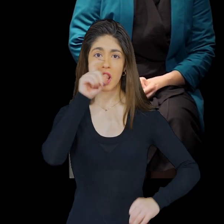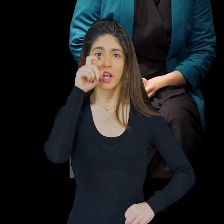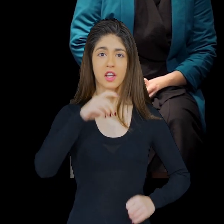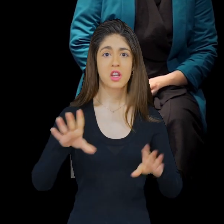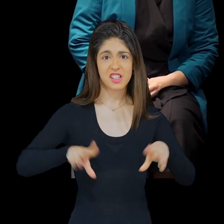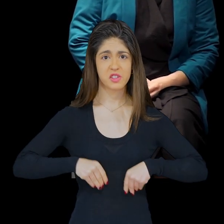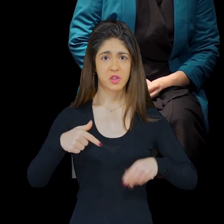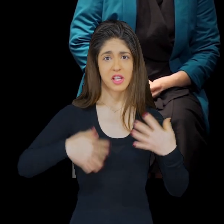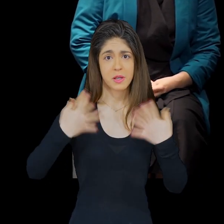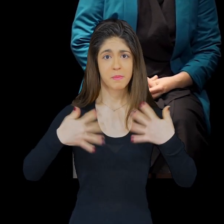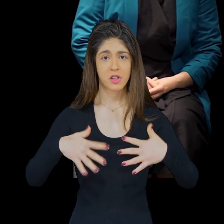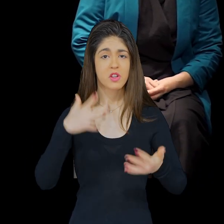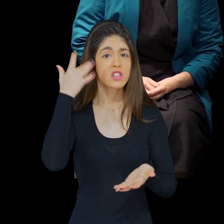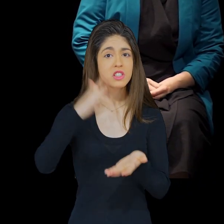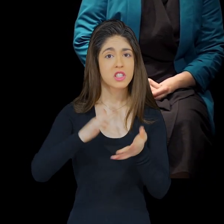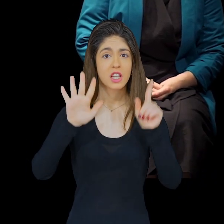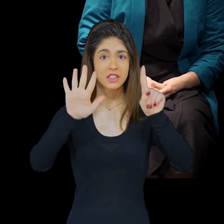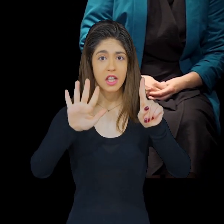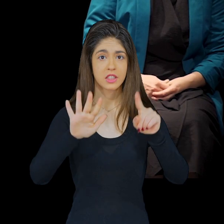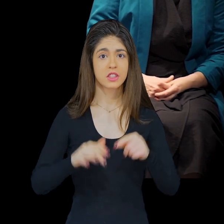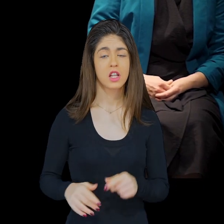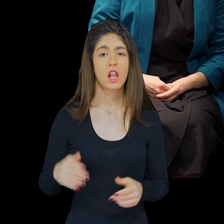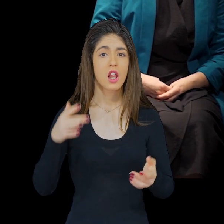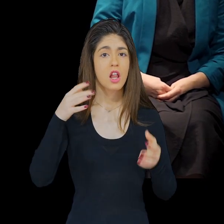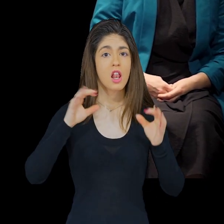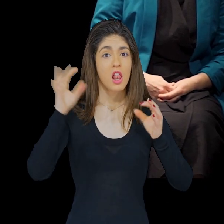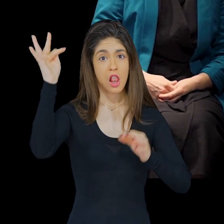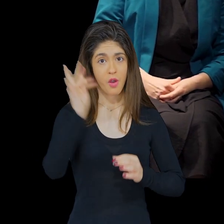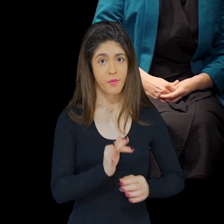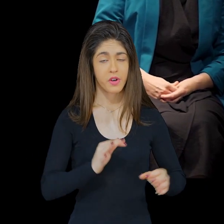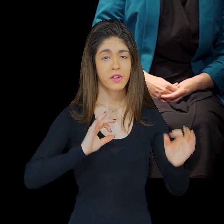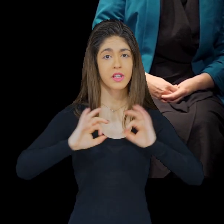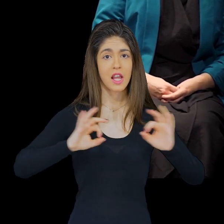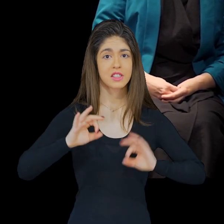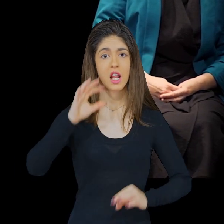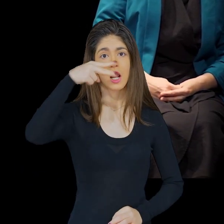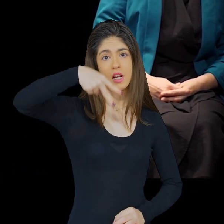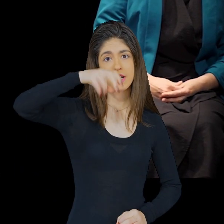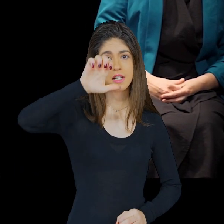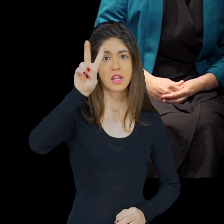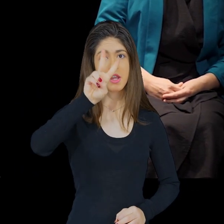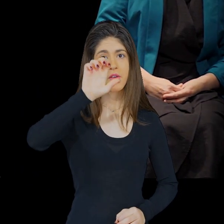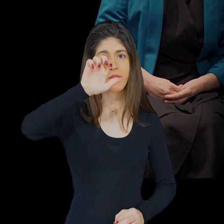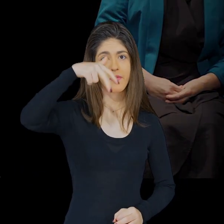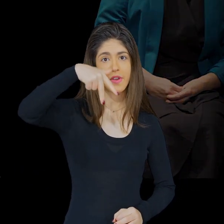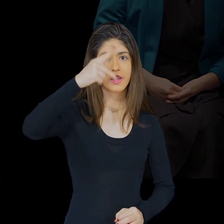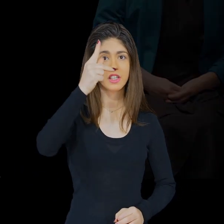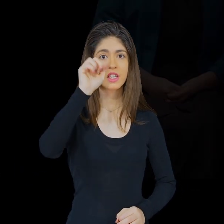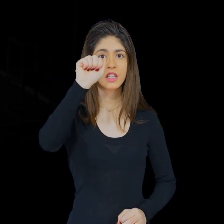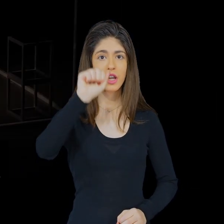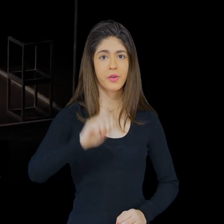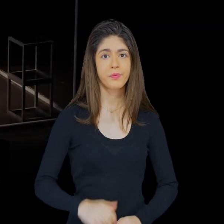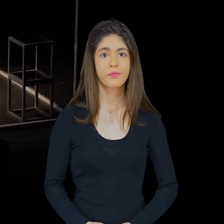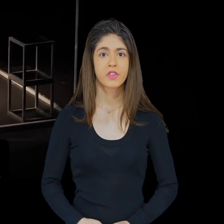El Teatro Góngora acoge este miércoles, día 6, la obra teatral Nevenka, que trata sobre la primera vez que en España una mujer ganó